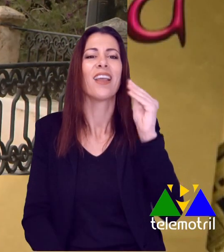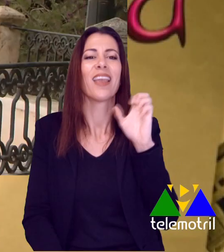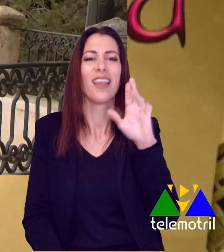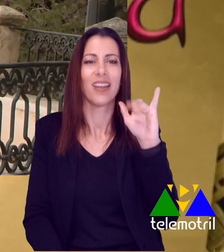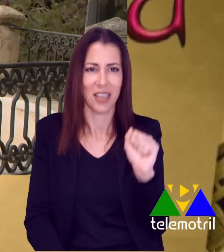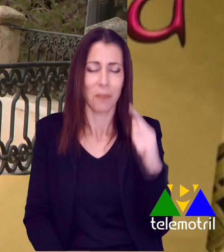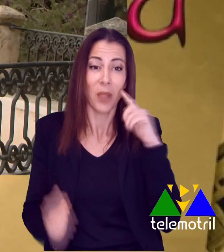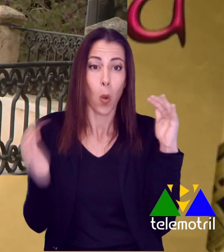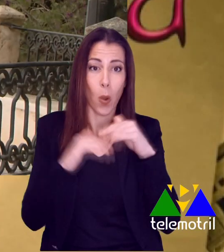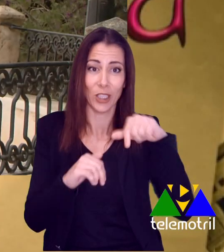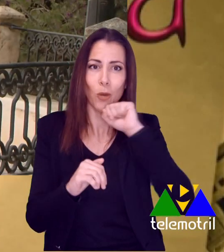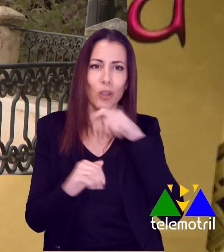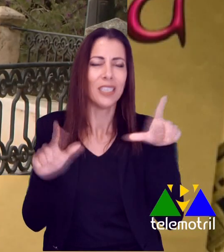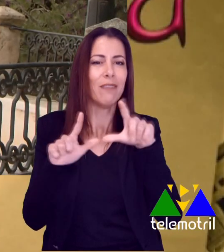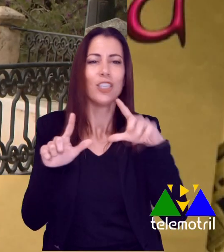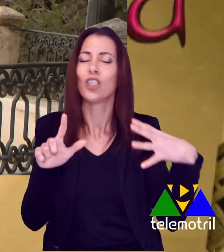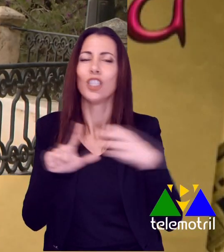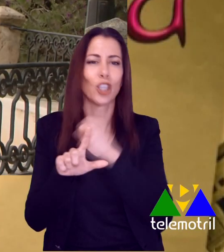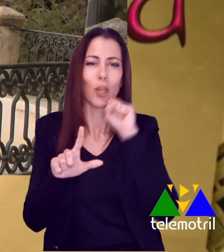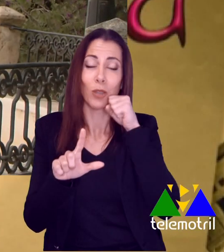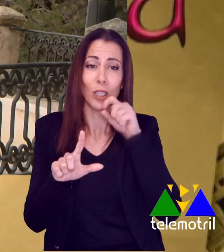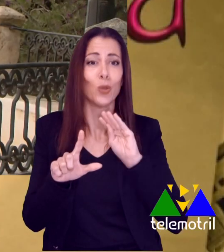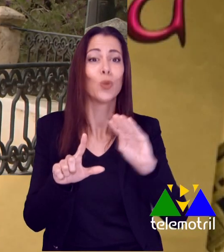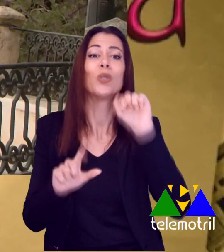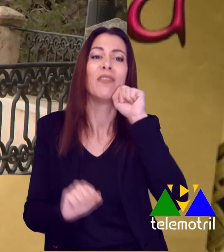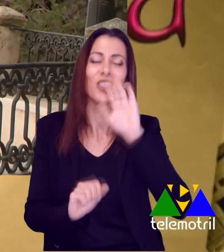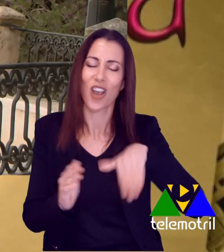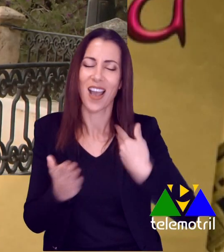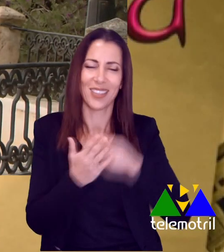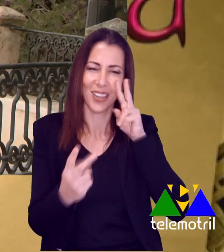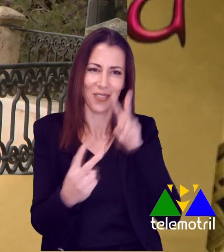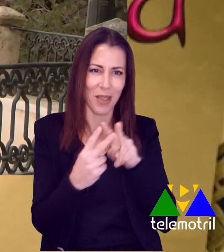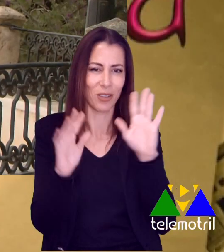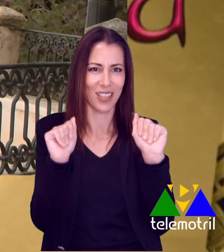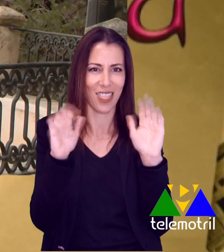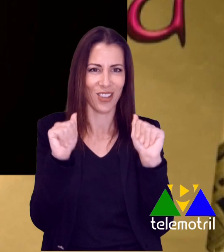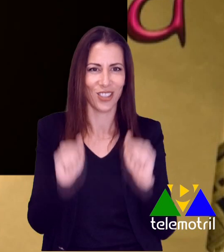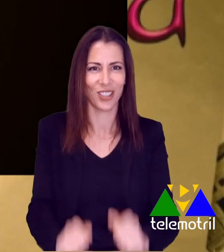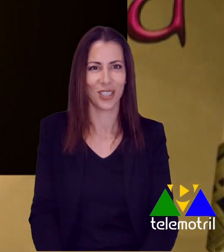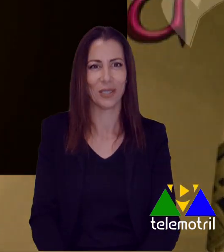como siempre en la televisión de todos los motrileños, en su televisión. Hasta la próxima, adiós.